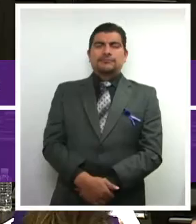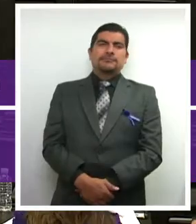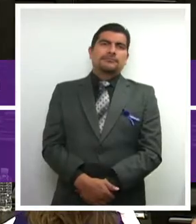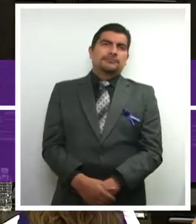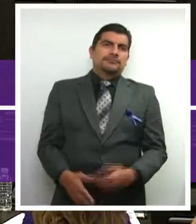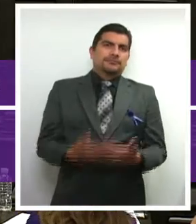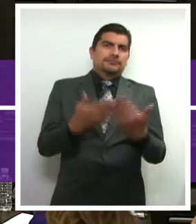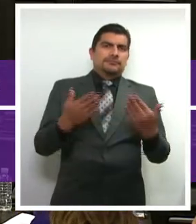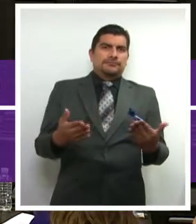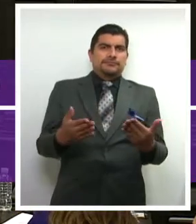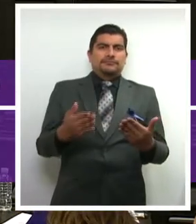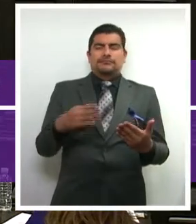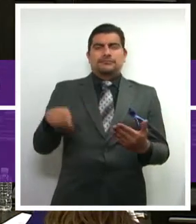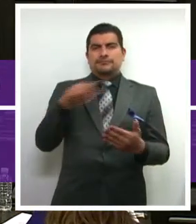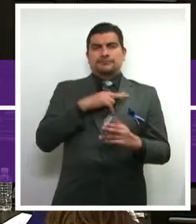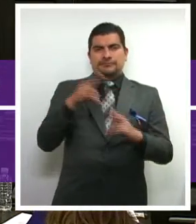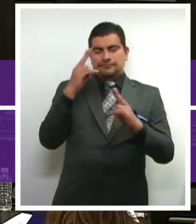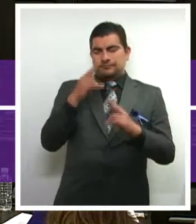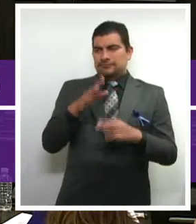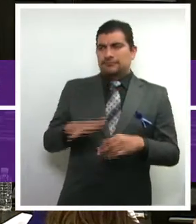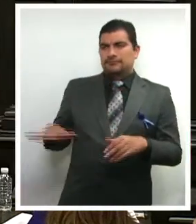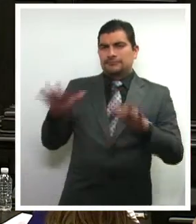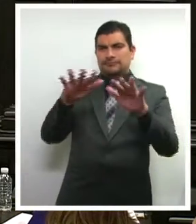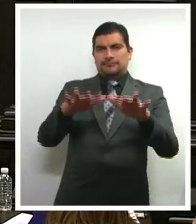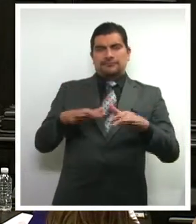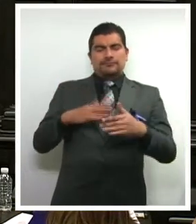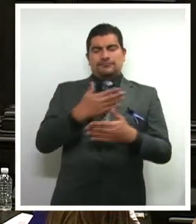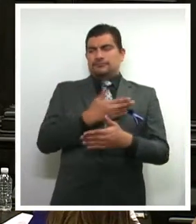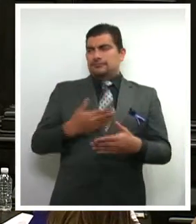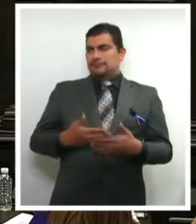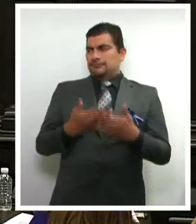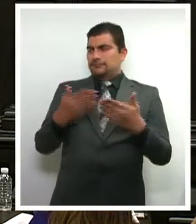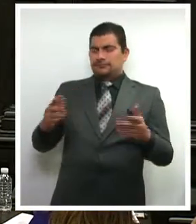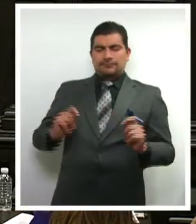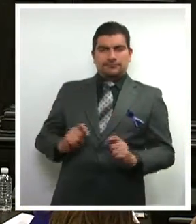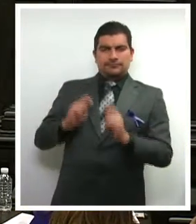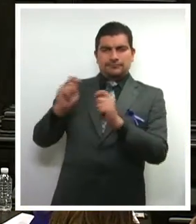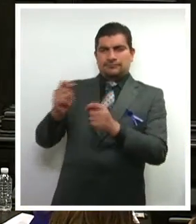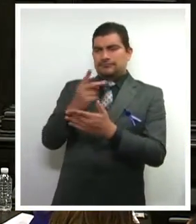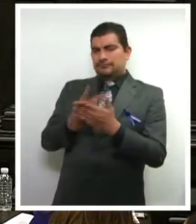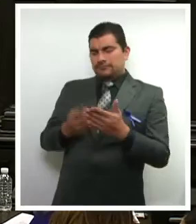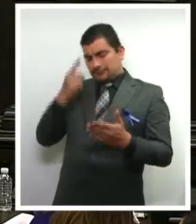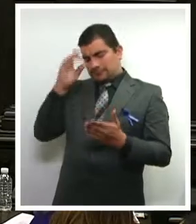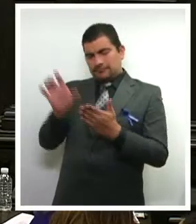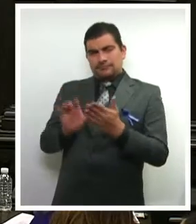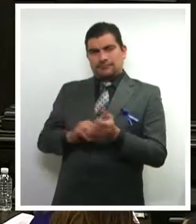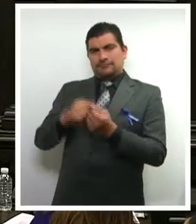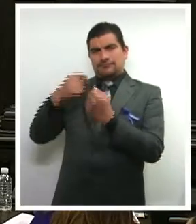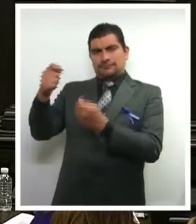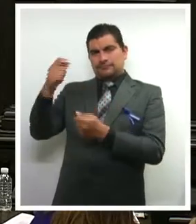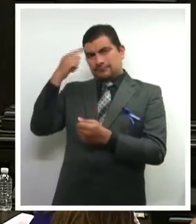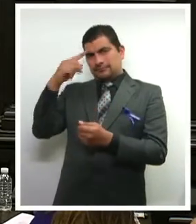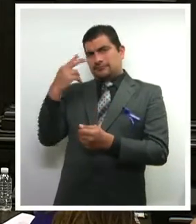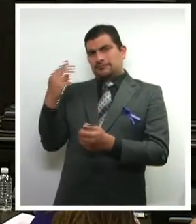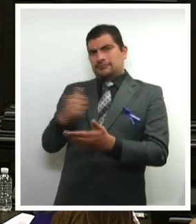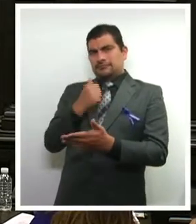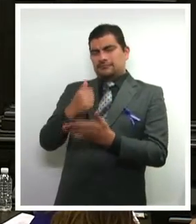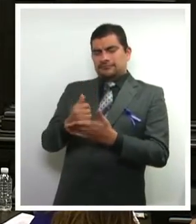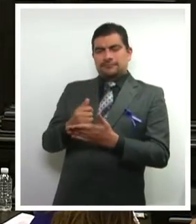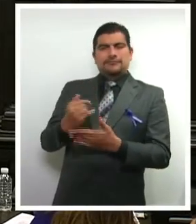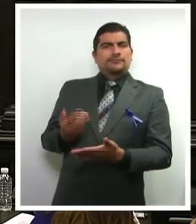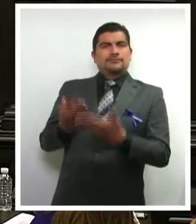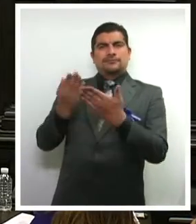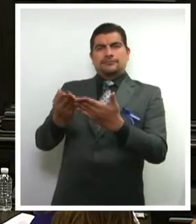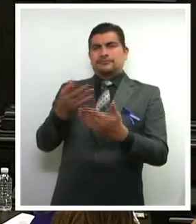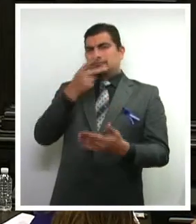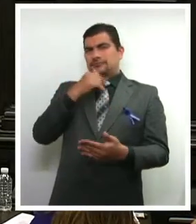Honorable Asamblea, esta presidencia también turna el proyecto de Constitución Política de la Ciudad de México presentado